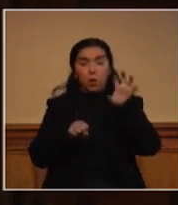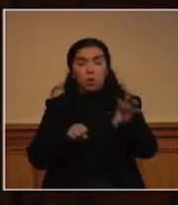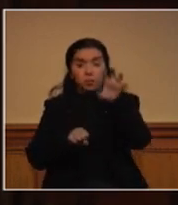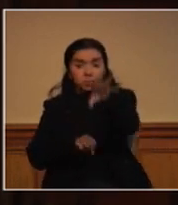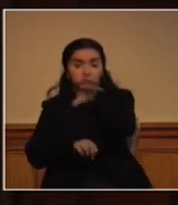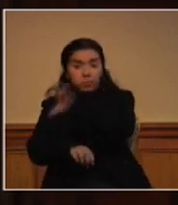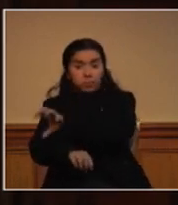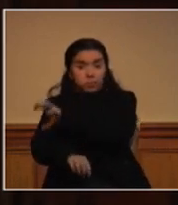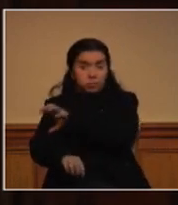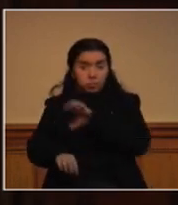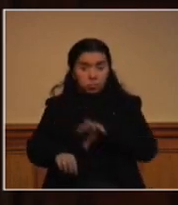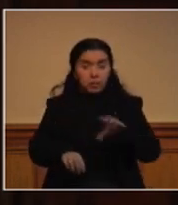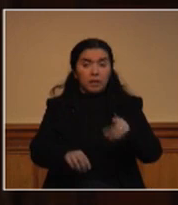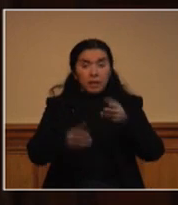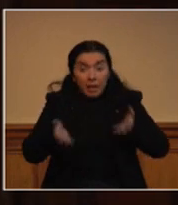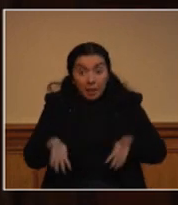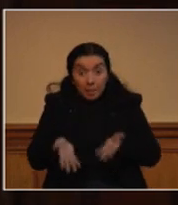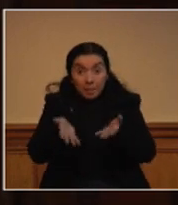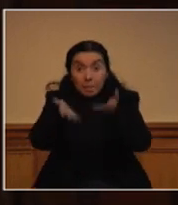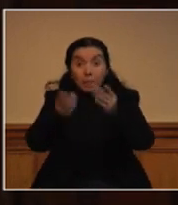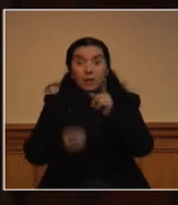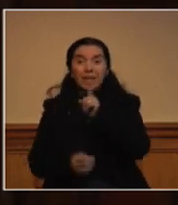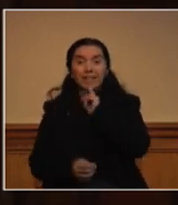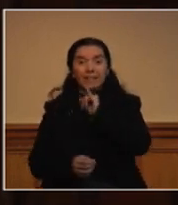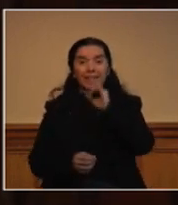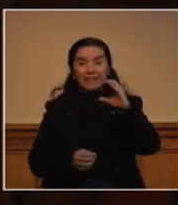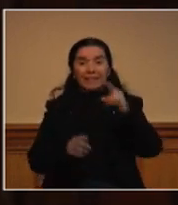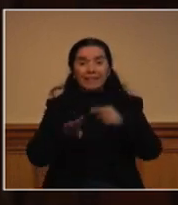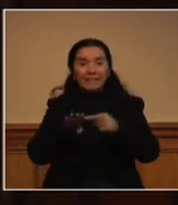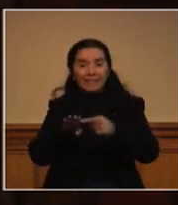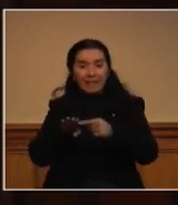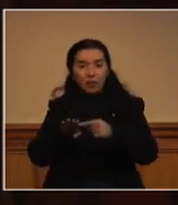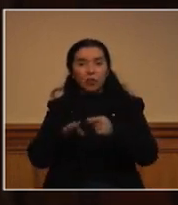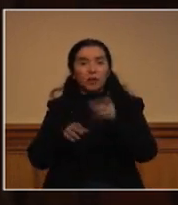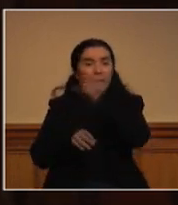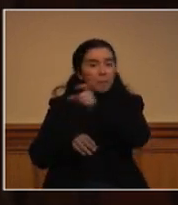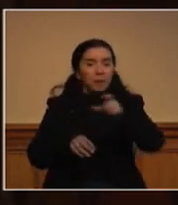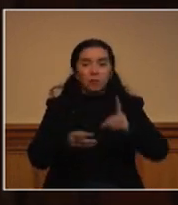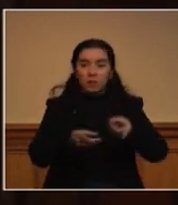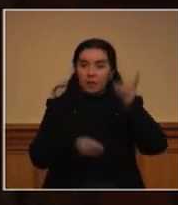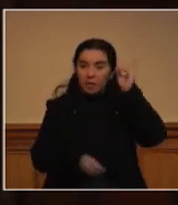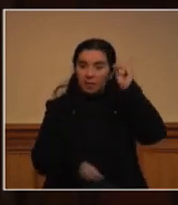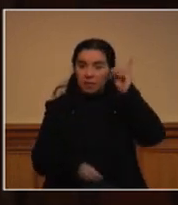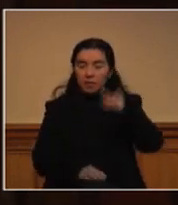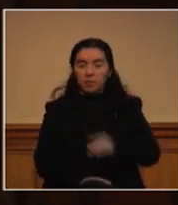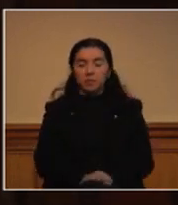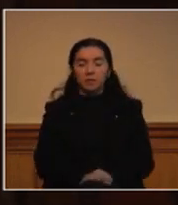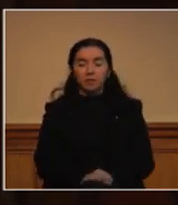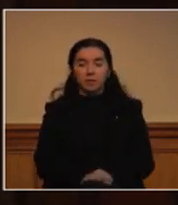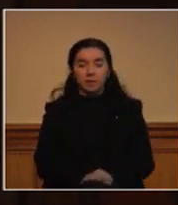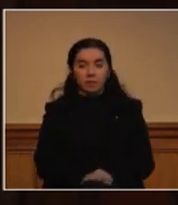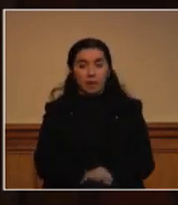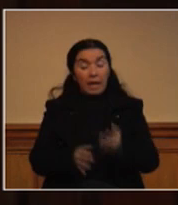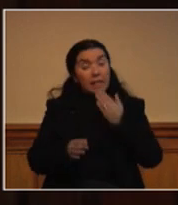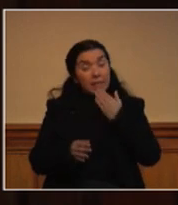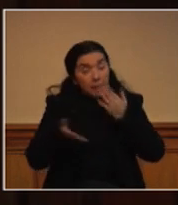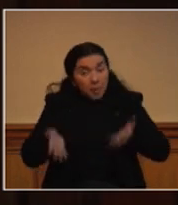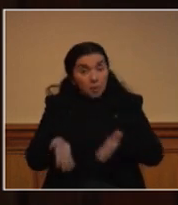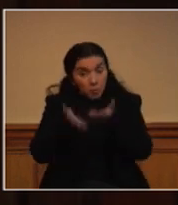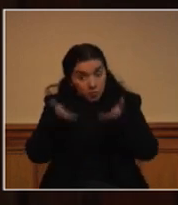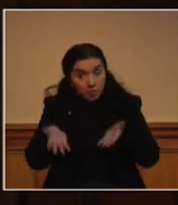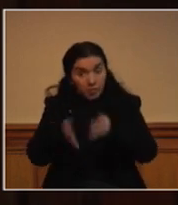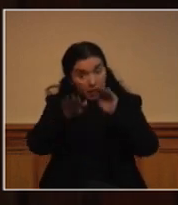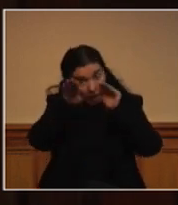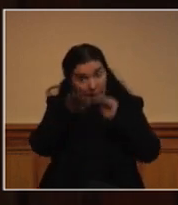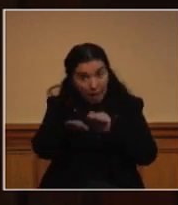con relación a impulsar las TIC en personas con discapacidad, y impulsado también, apoyado por